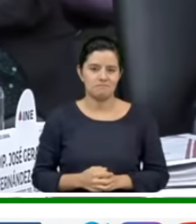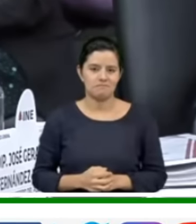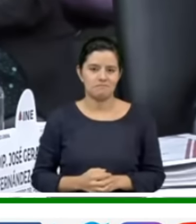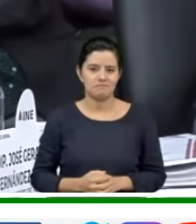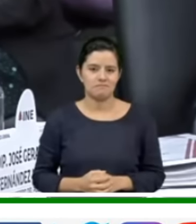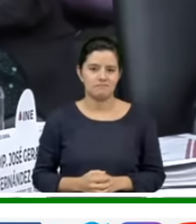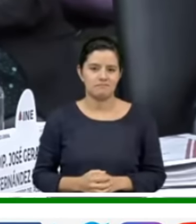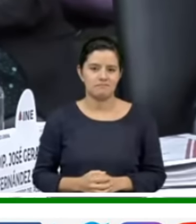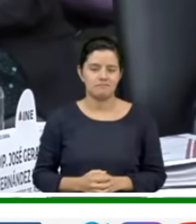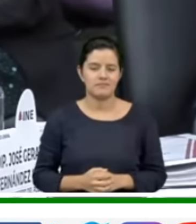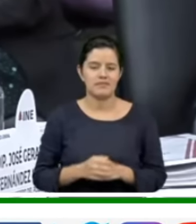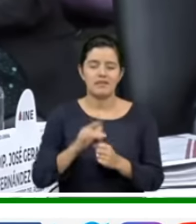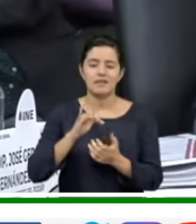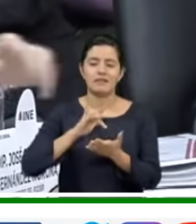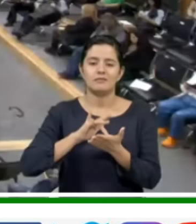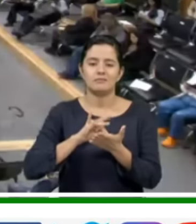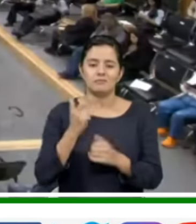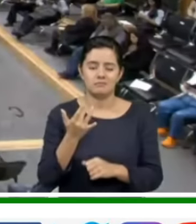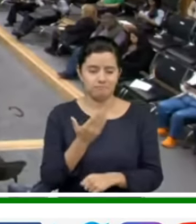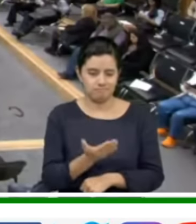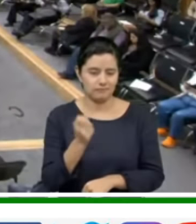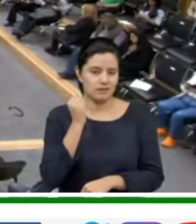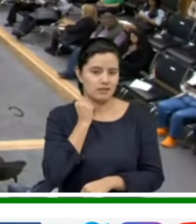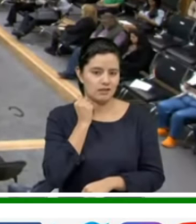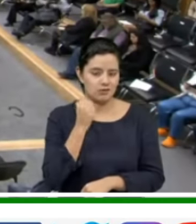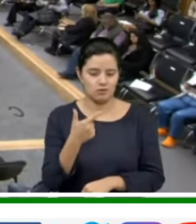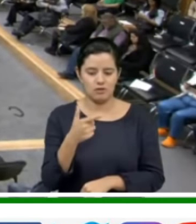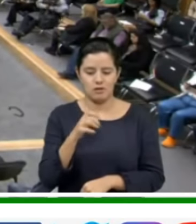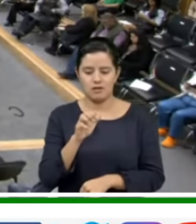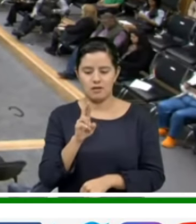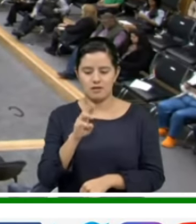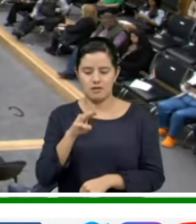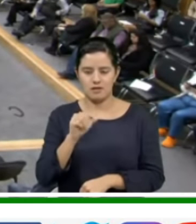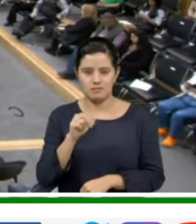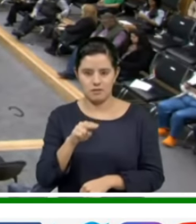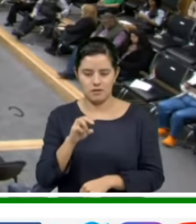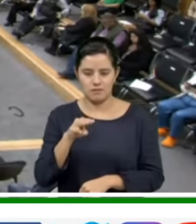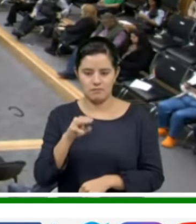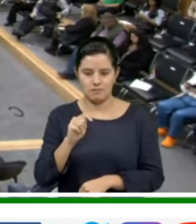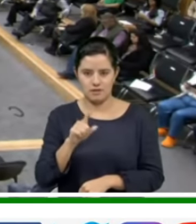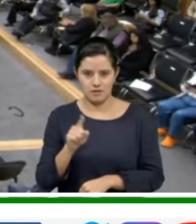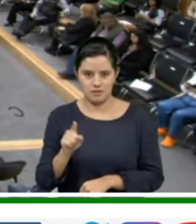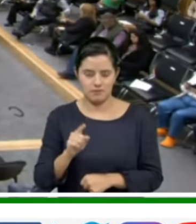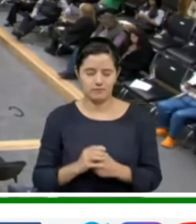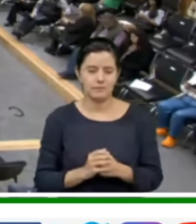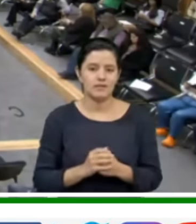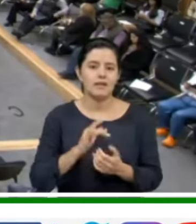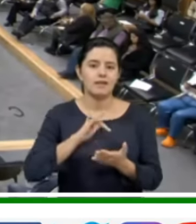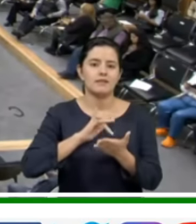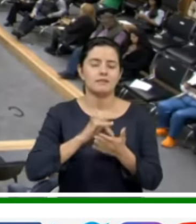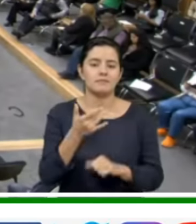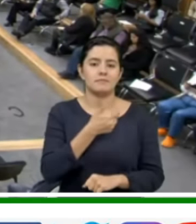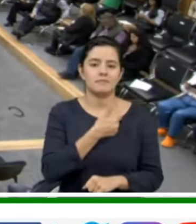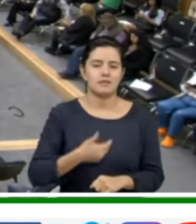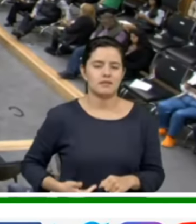empresas Gracias adelante senador Germán Martínez Gracias presidenta solamente para